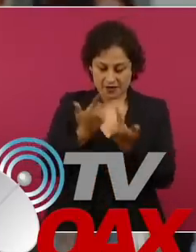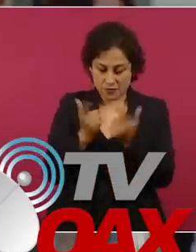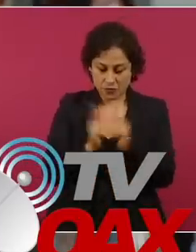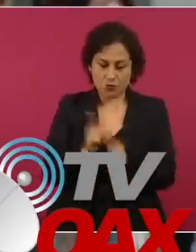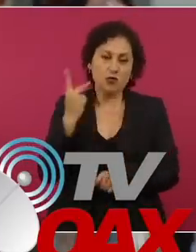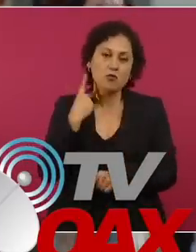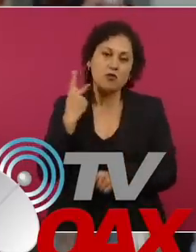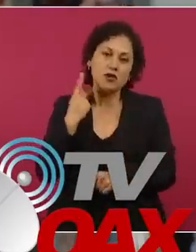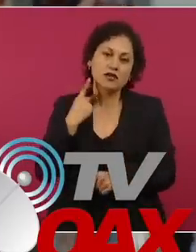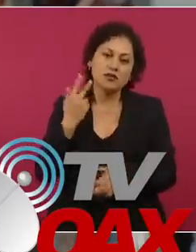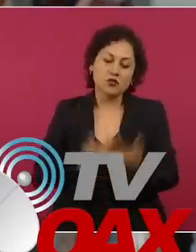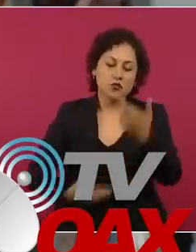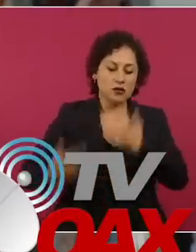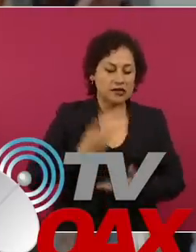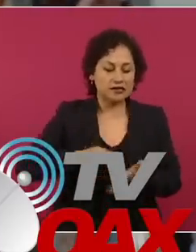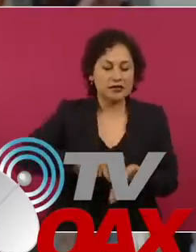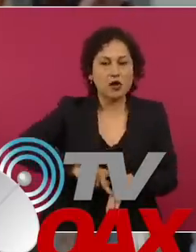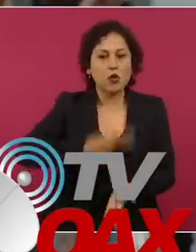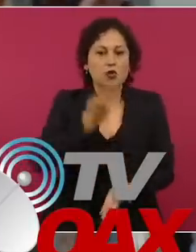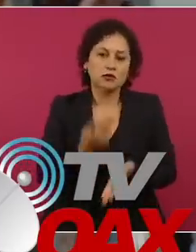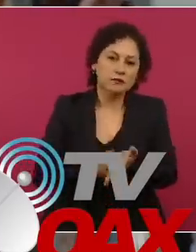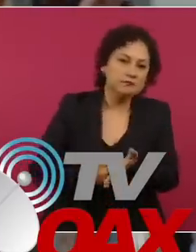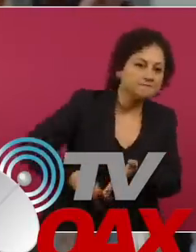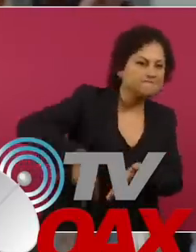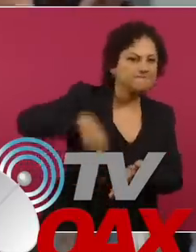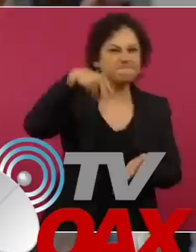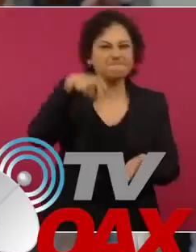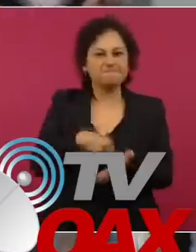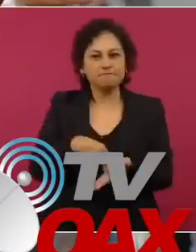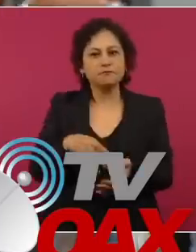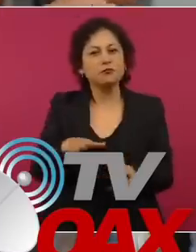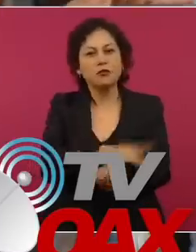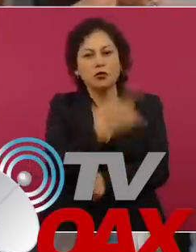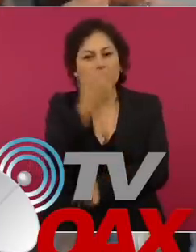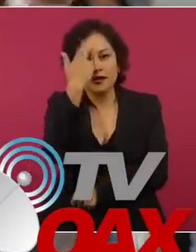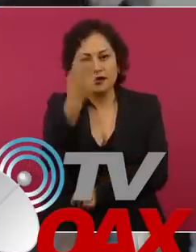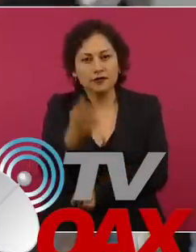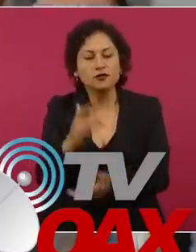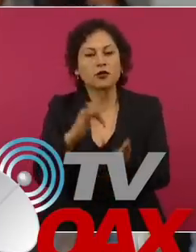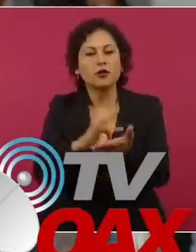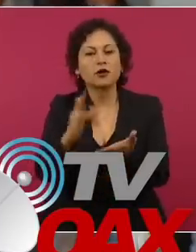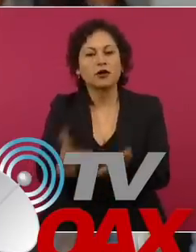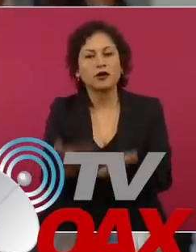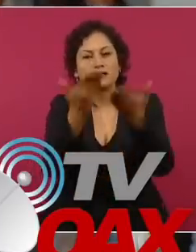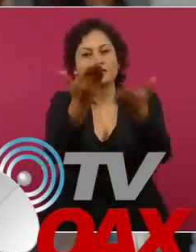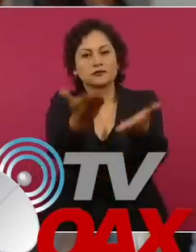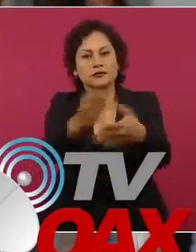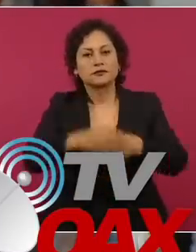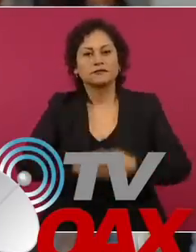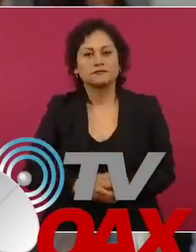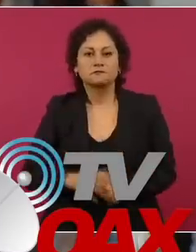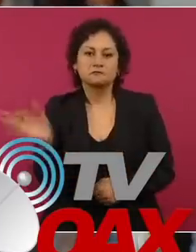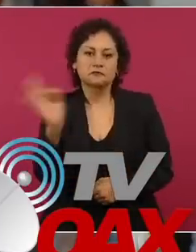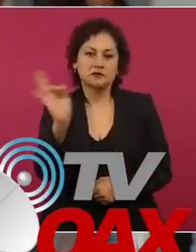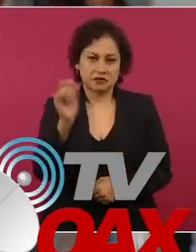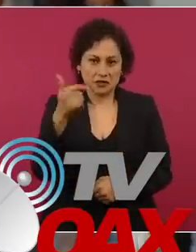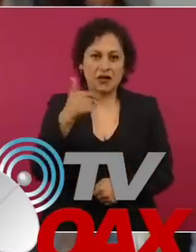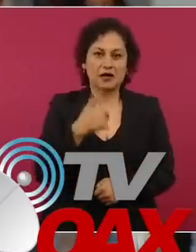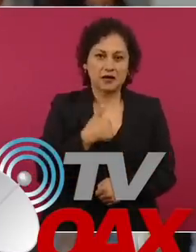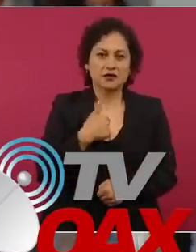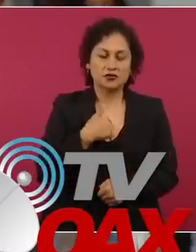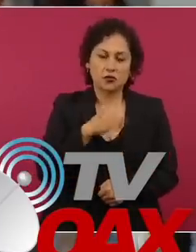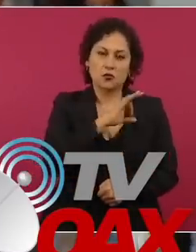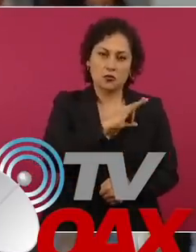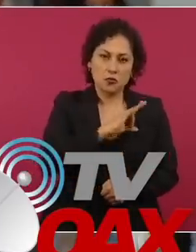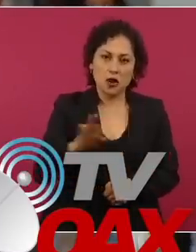cenizas gracias a usted. Y es muy probable que postule a la presidencia de la República a mis